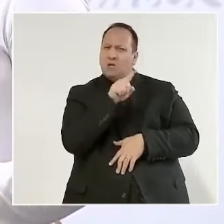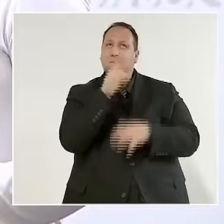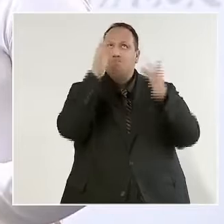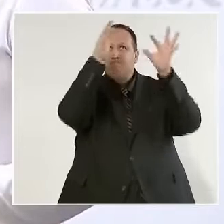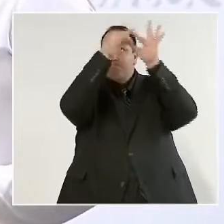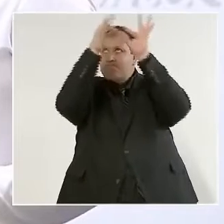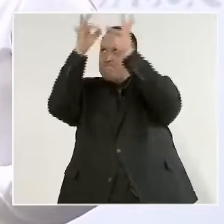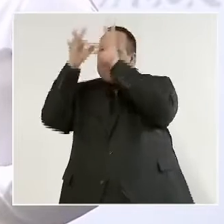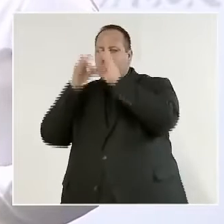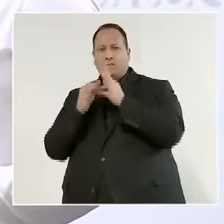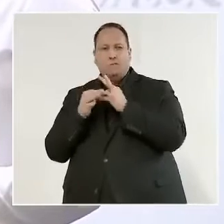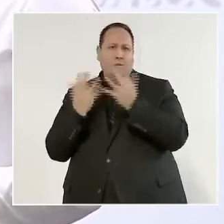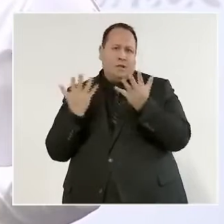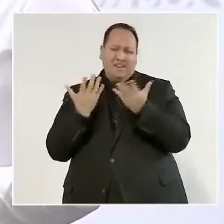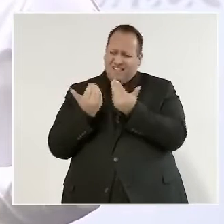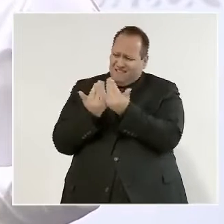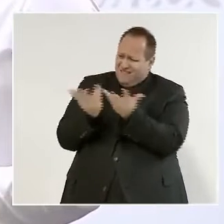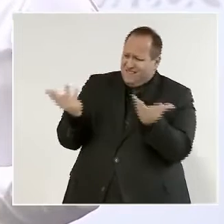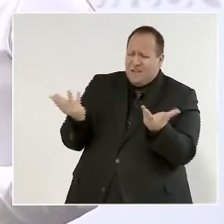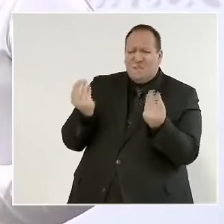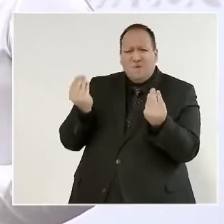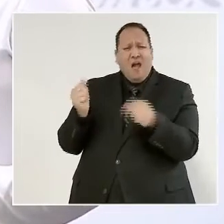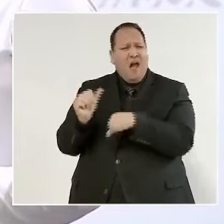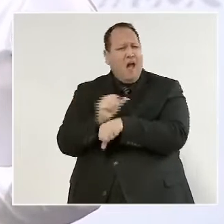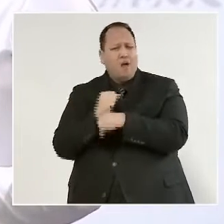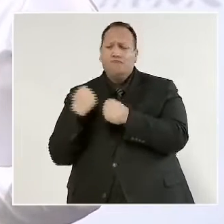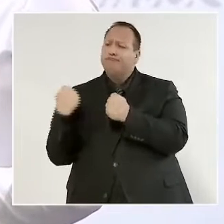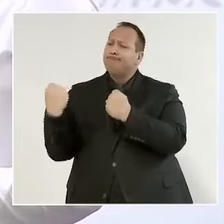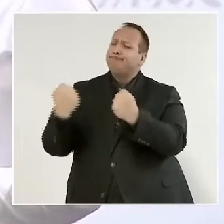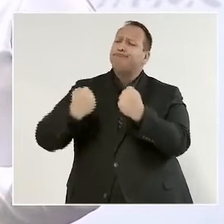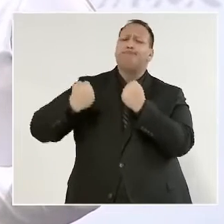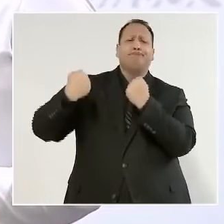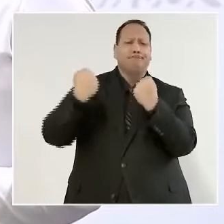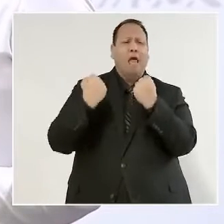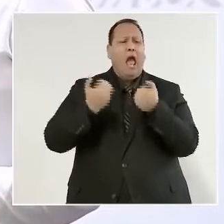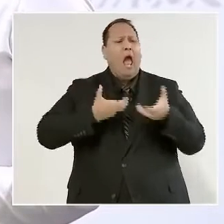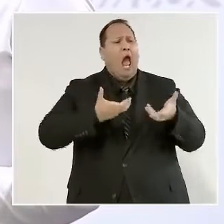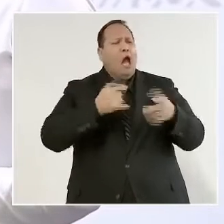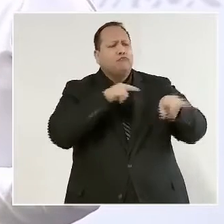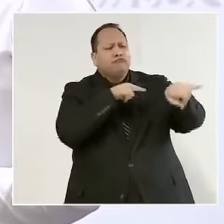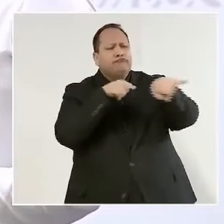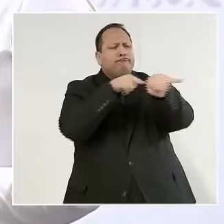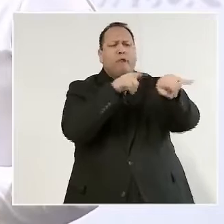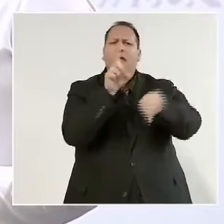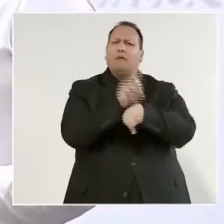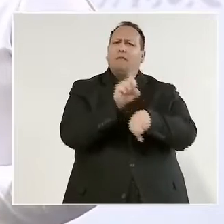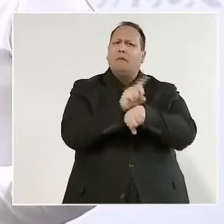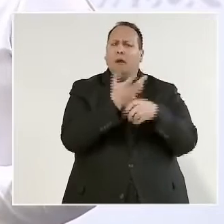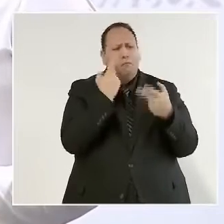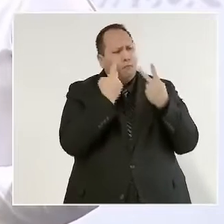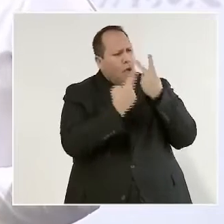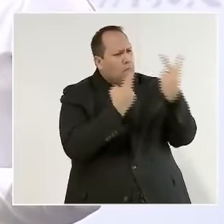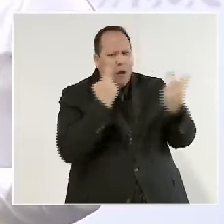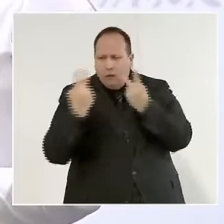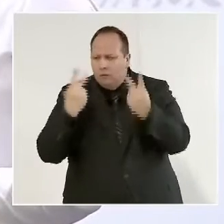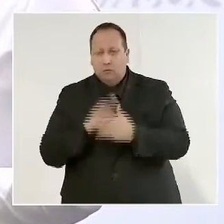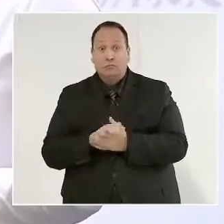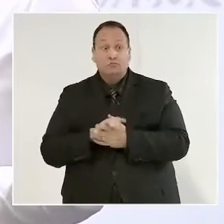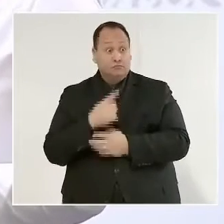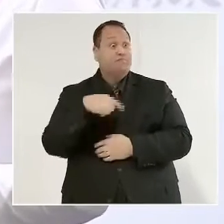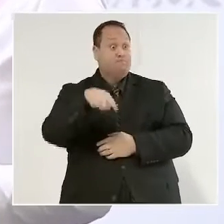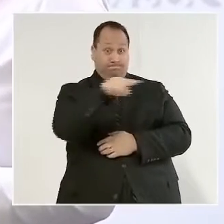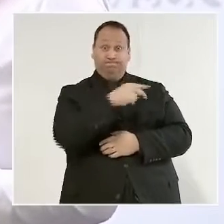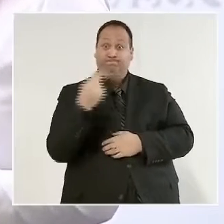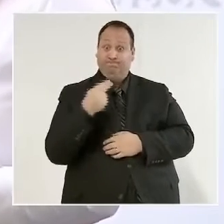La realidad es que muchos de estos autos circulan por nuestras calles todos los días y necesitan